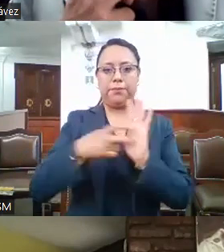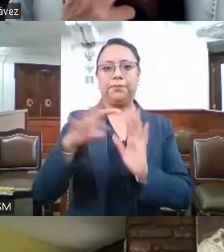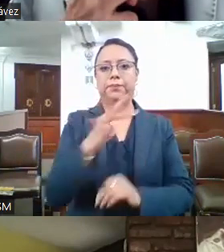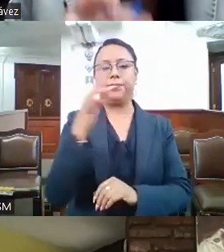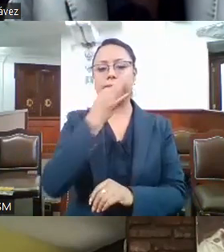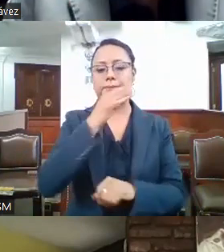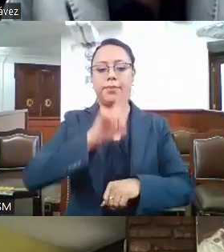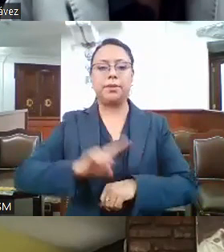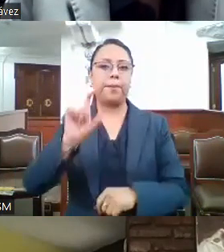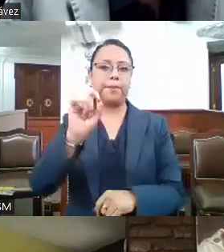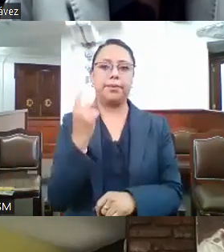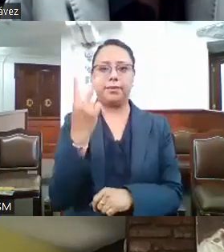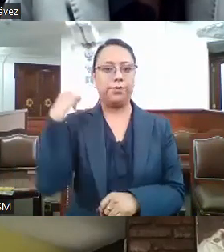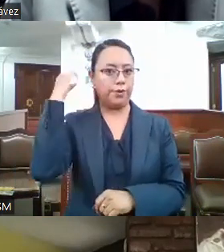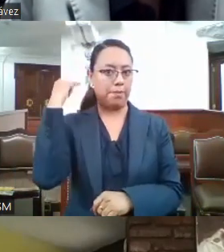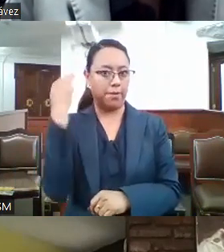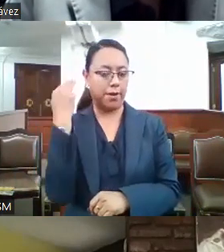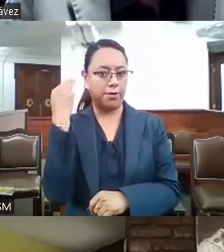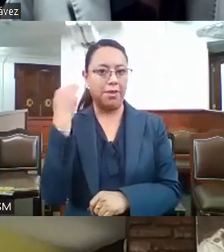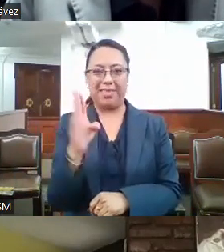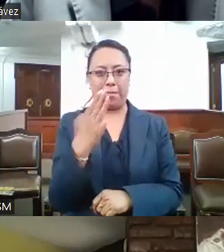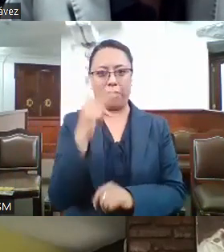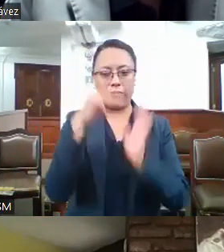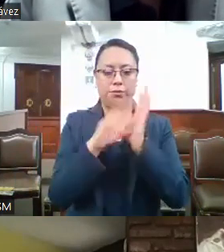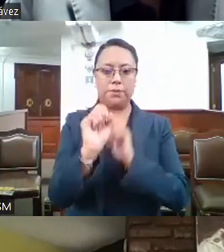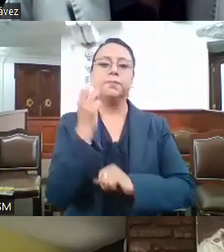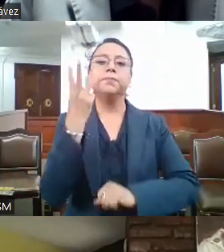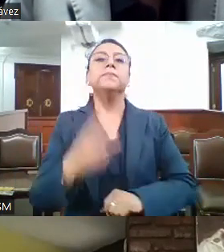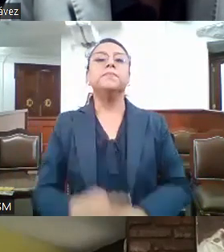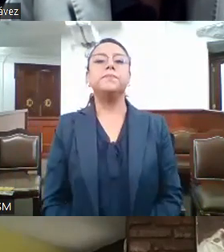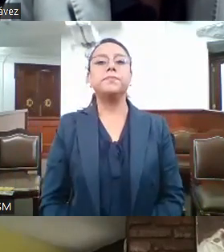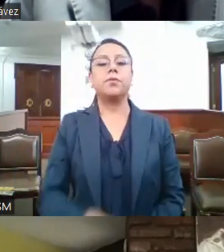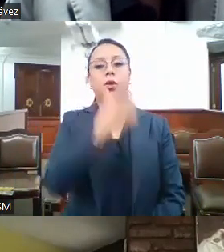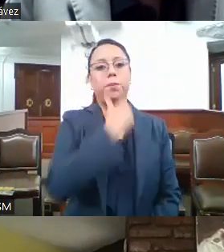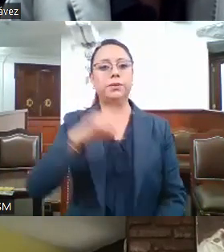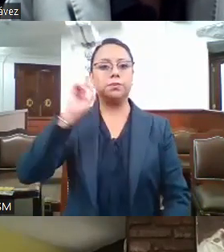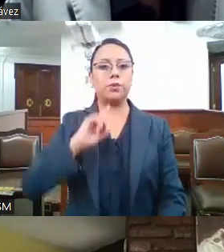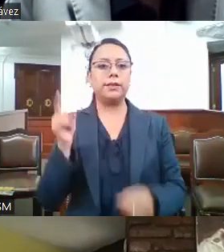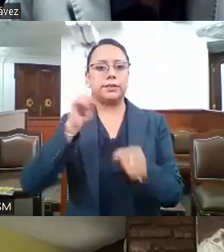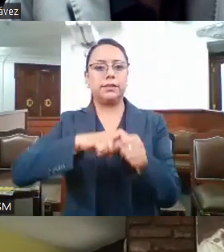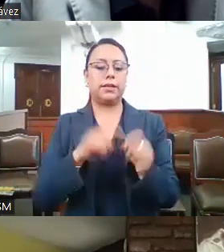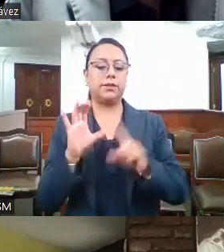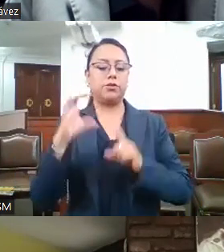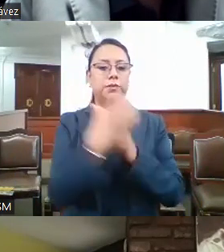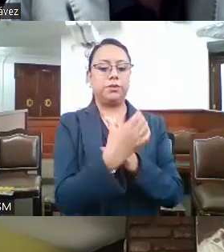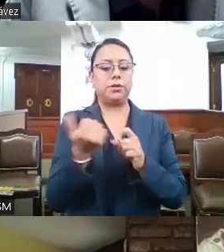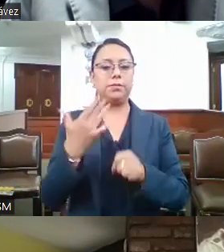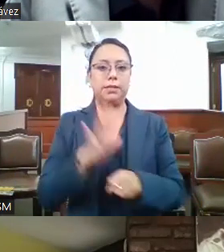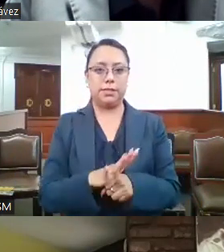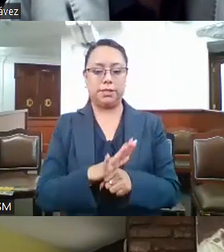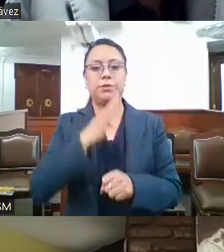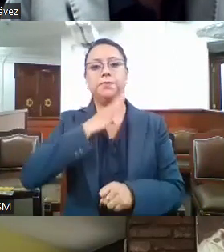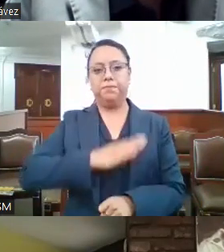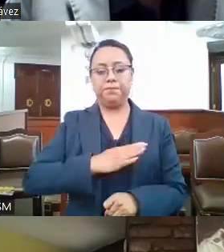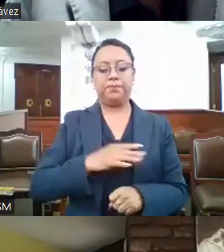del día 22 de mayo del 2023, las y los integrantes de la Comisión de Administración y Procuración de Justicia del